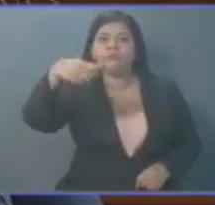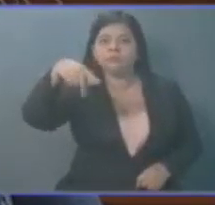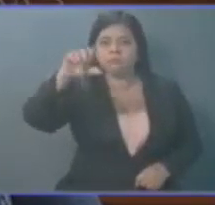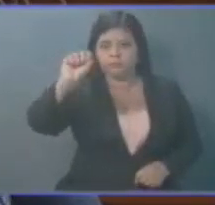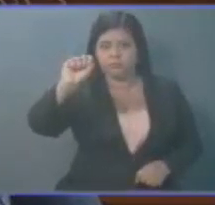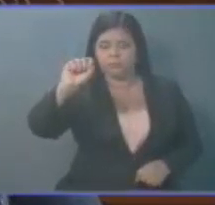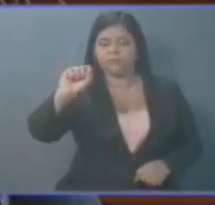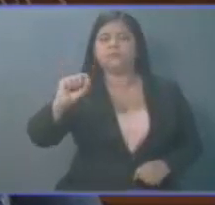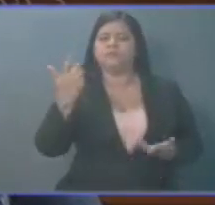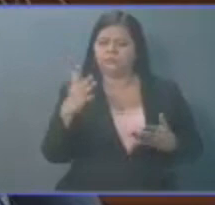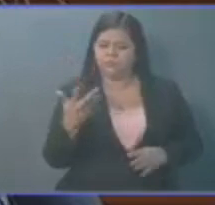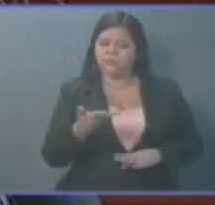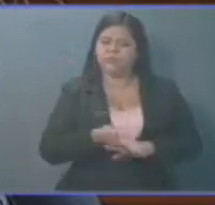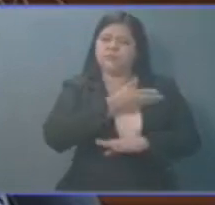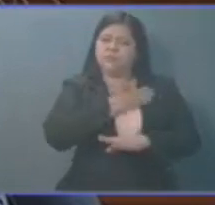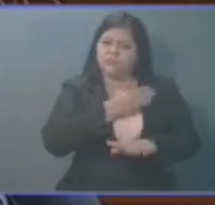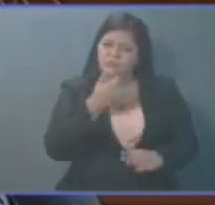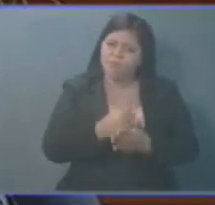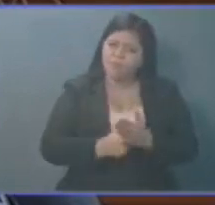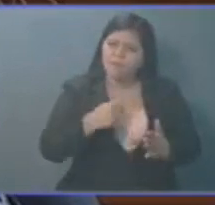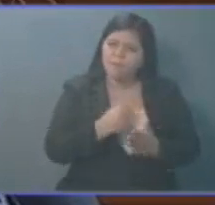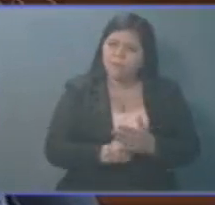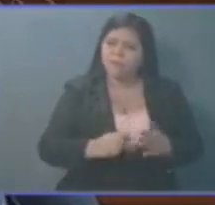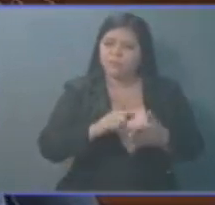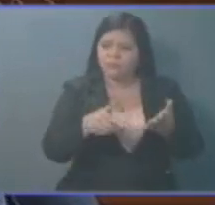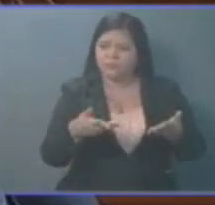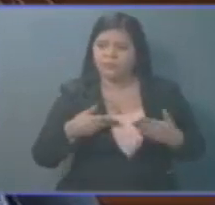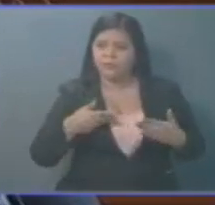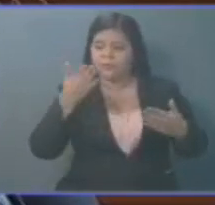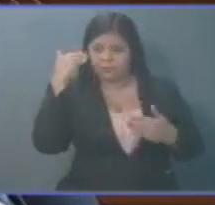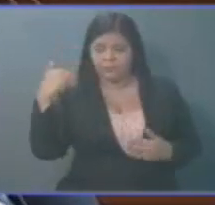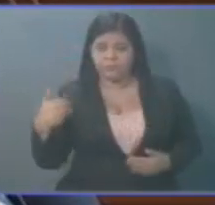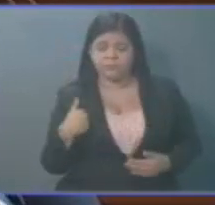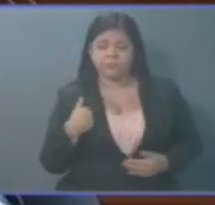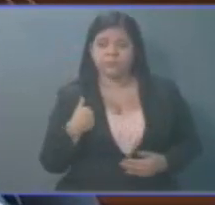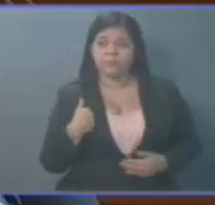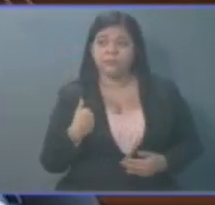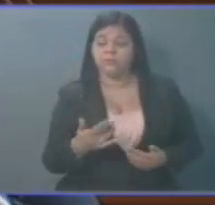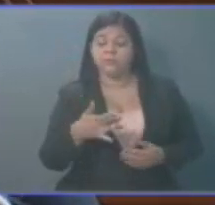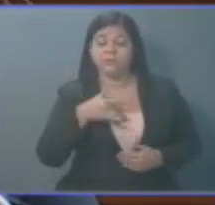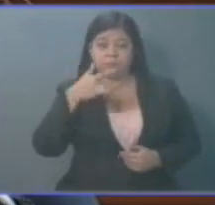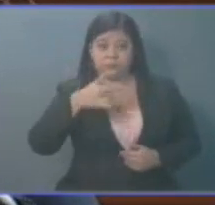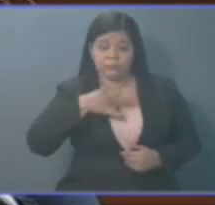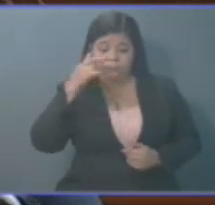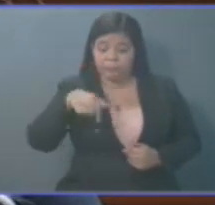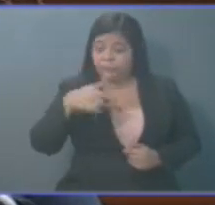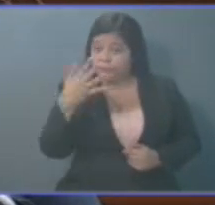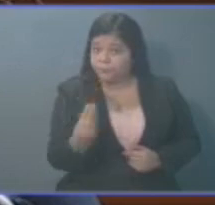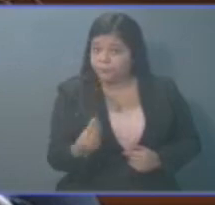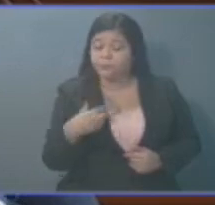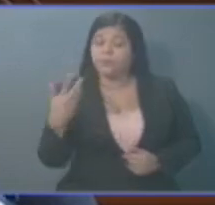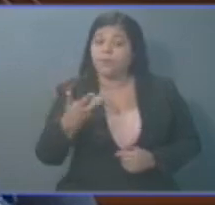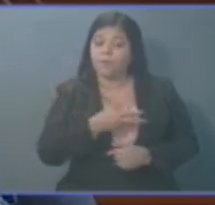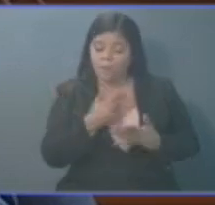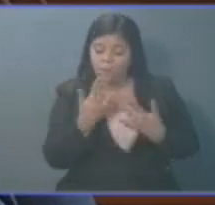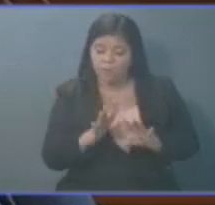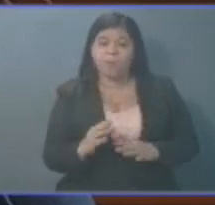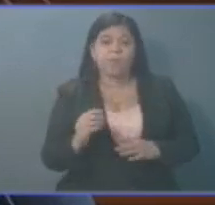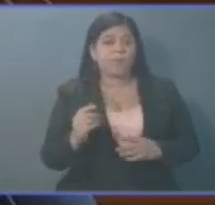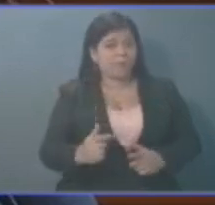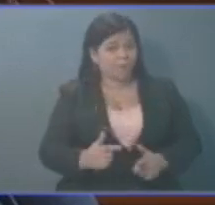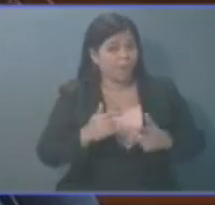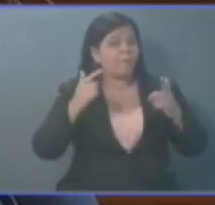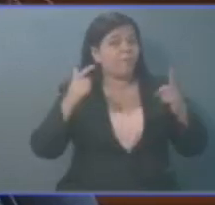Hemos luchado muchísimo por defender los derechos de las mujeres y siento que hoy hemos dado un paso